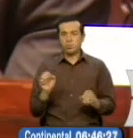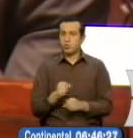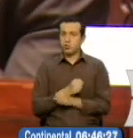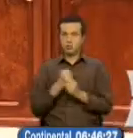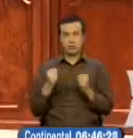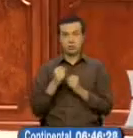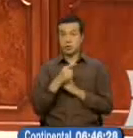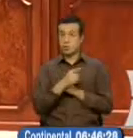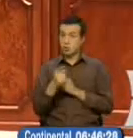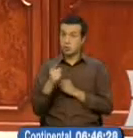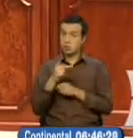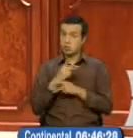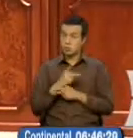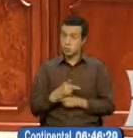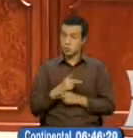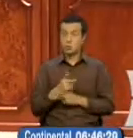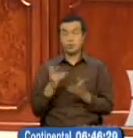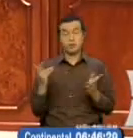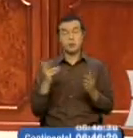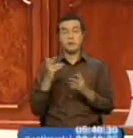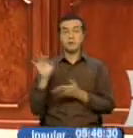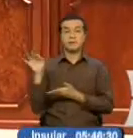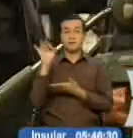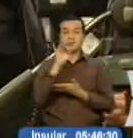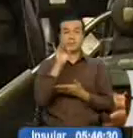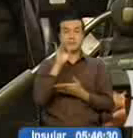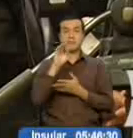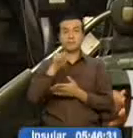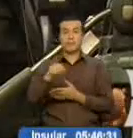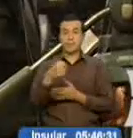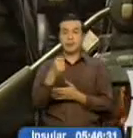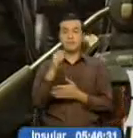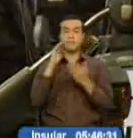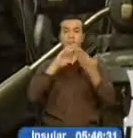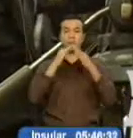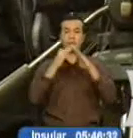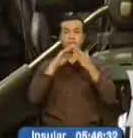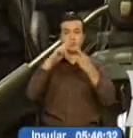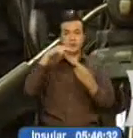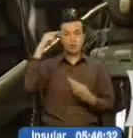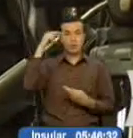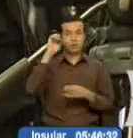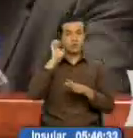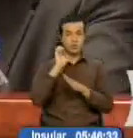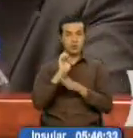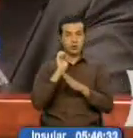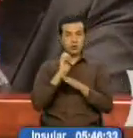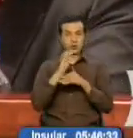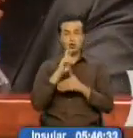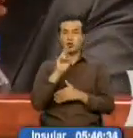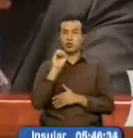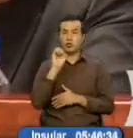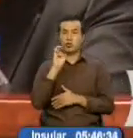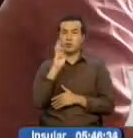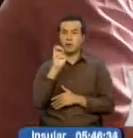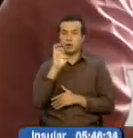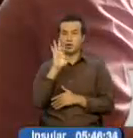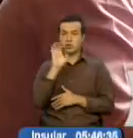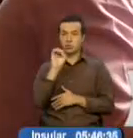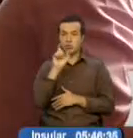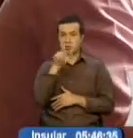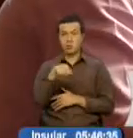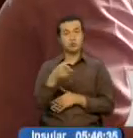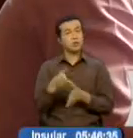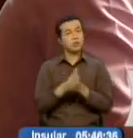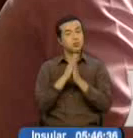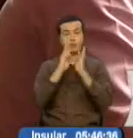retroceder en eso. En el evento también participó el representante de los canales comunitarios y regionales del Ecuador, Roberto Manciati, quien